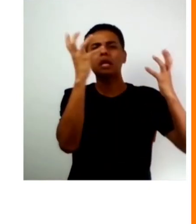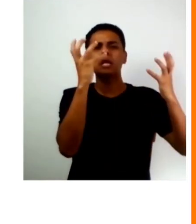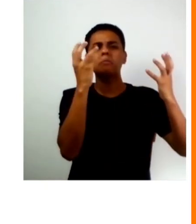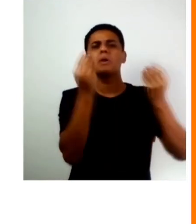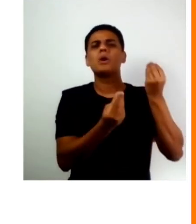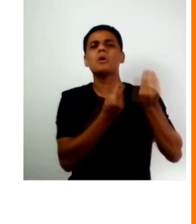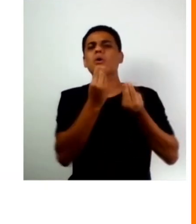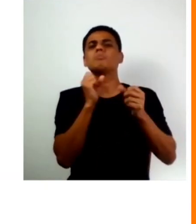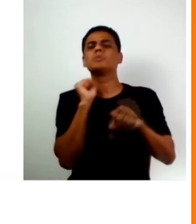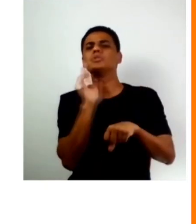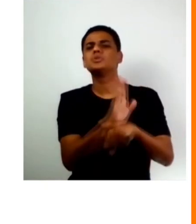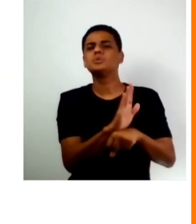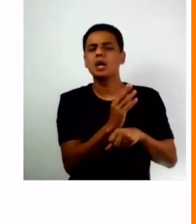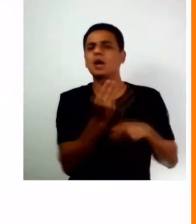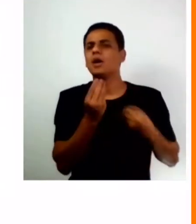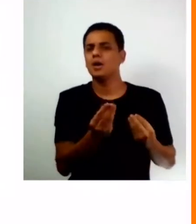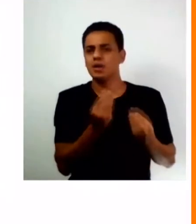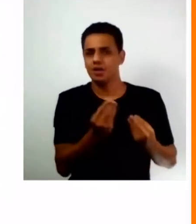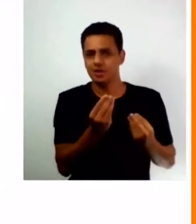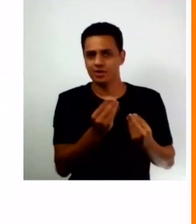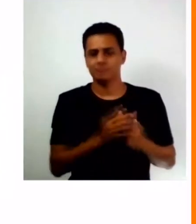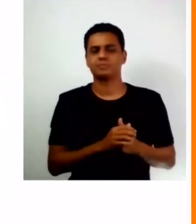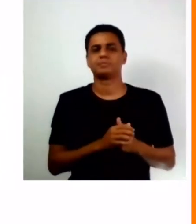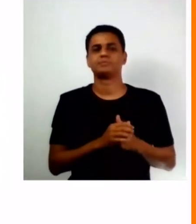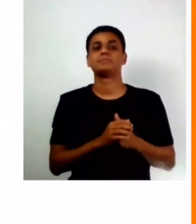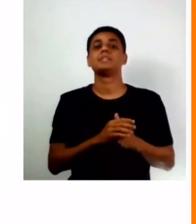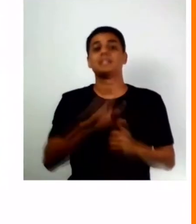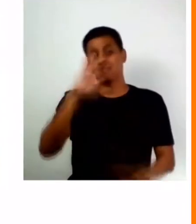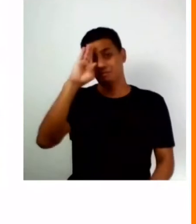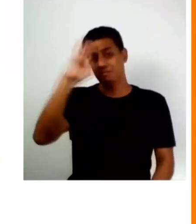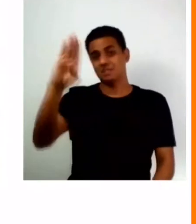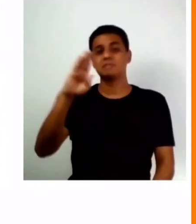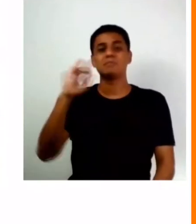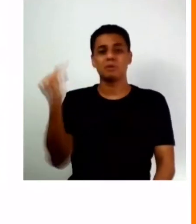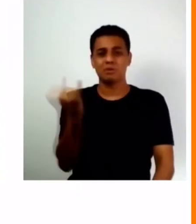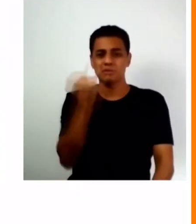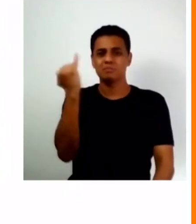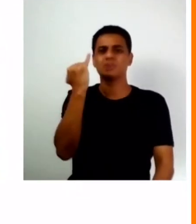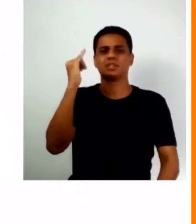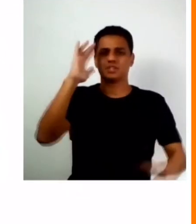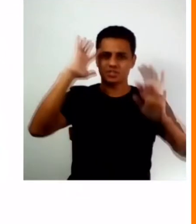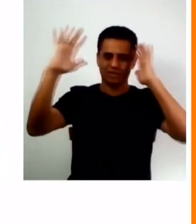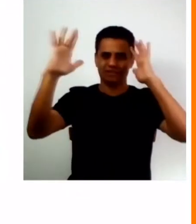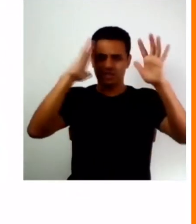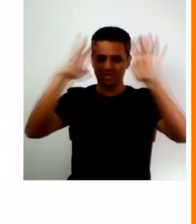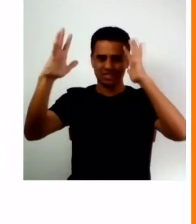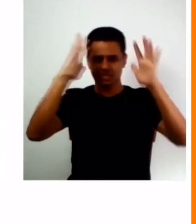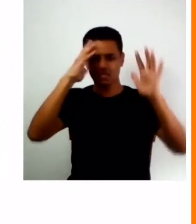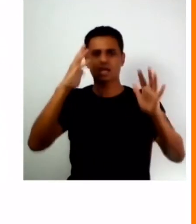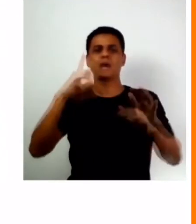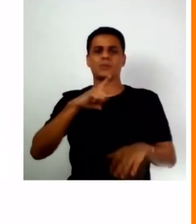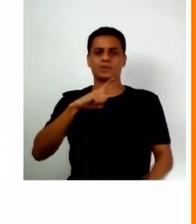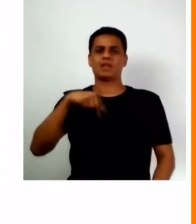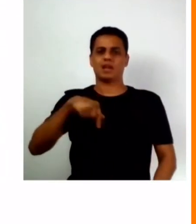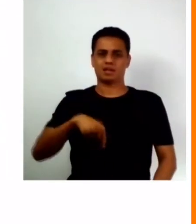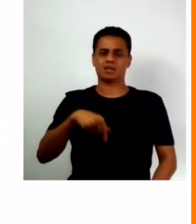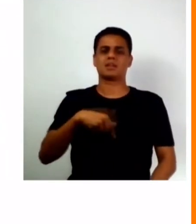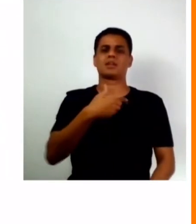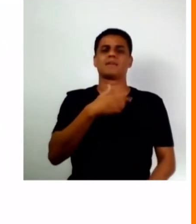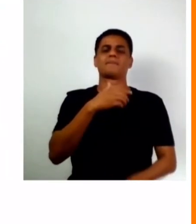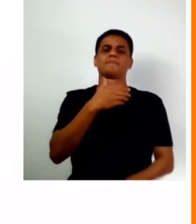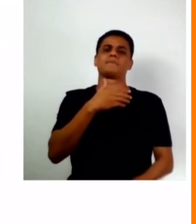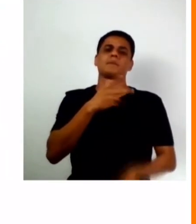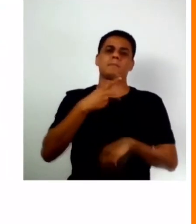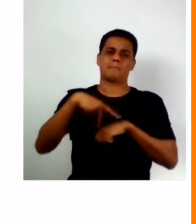pode situar este ángulo? E sobre todo tamén unha gran reflexión que se está facendo aquí en España e en Europa que é o